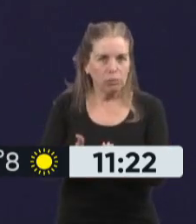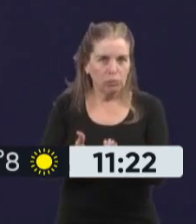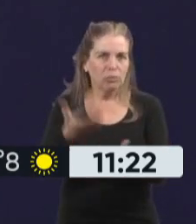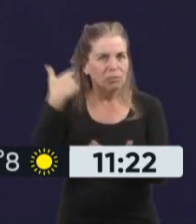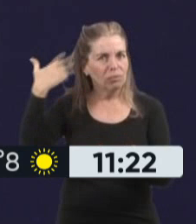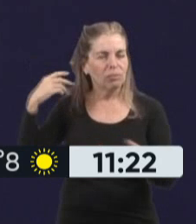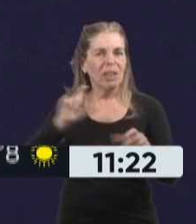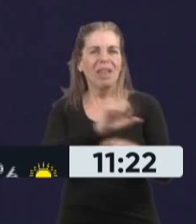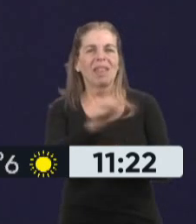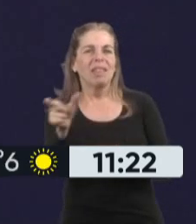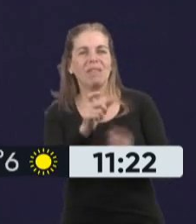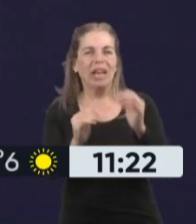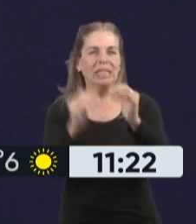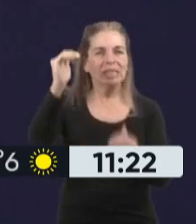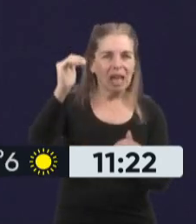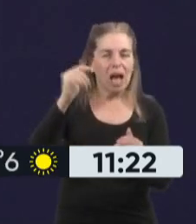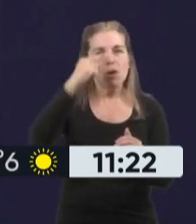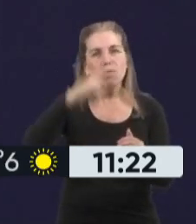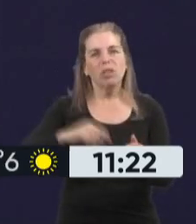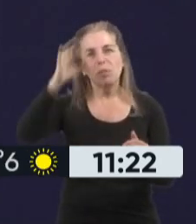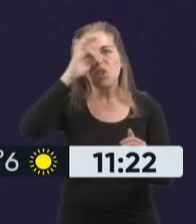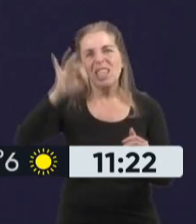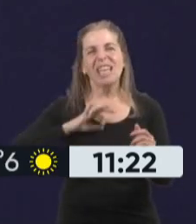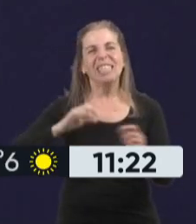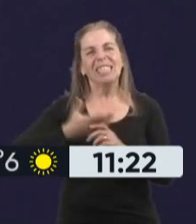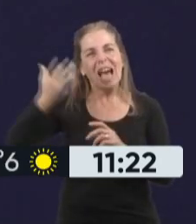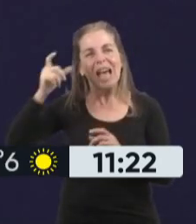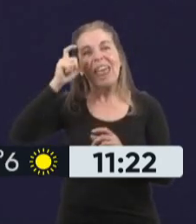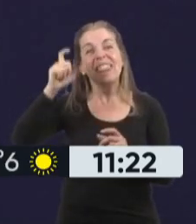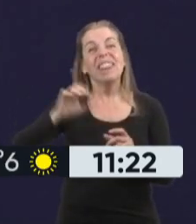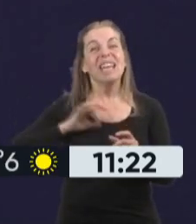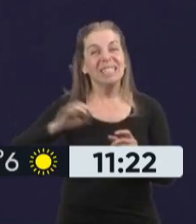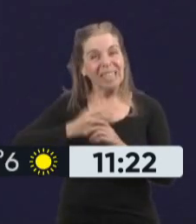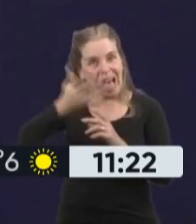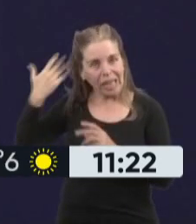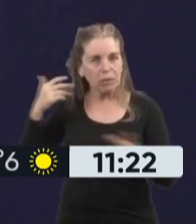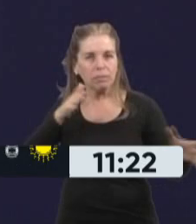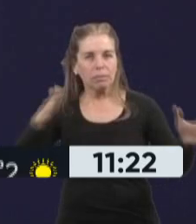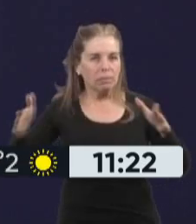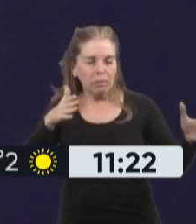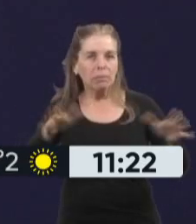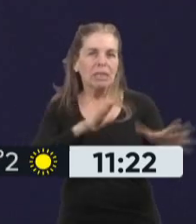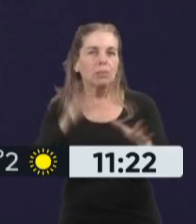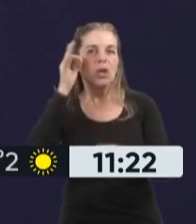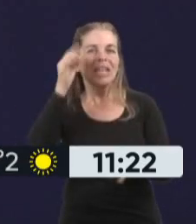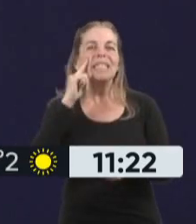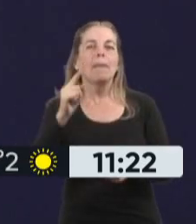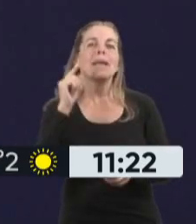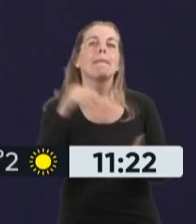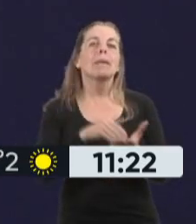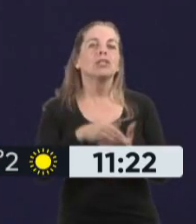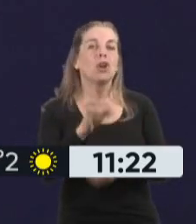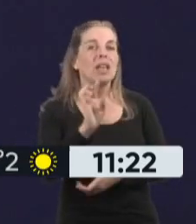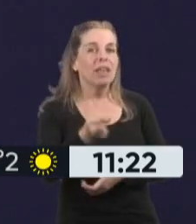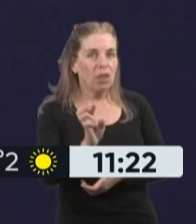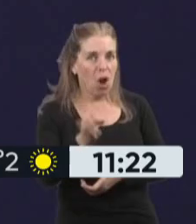déficit en la última década, un déficit de energía en torno a los 30.000 millones de dólares, lo que te marca que efectivamente